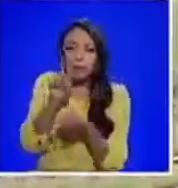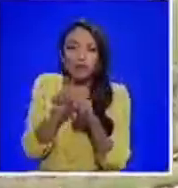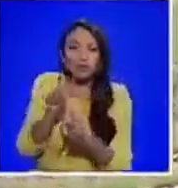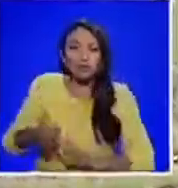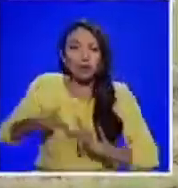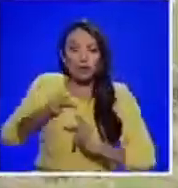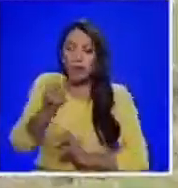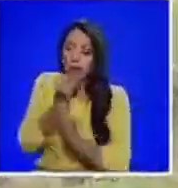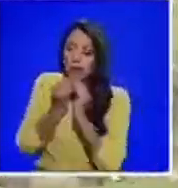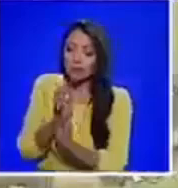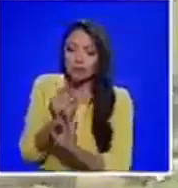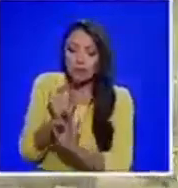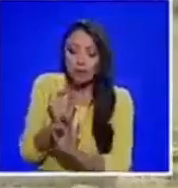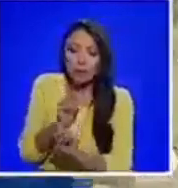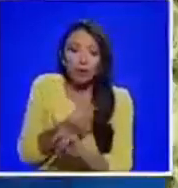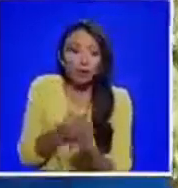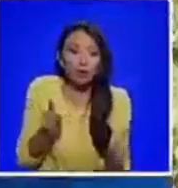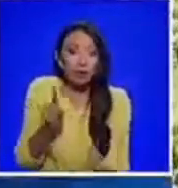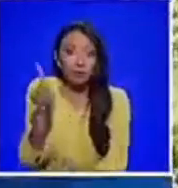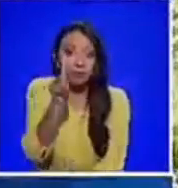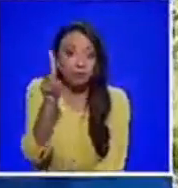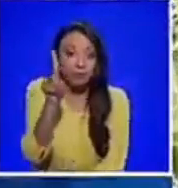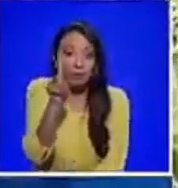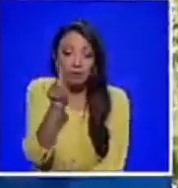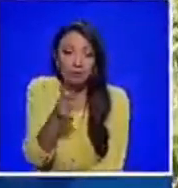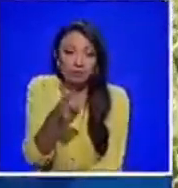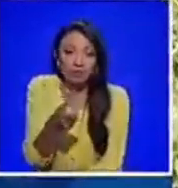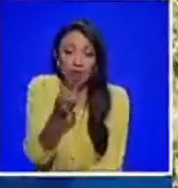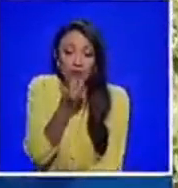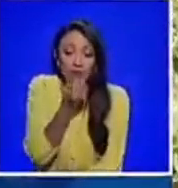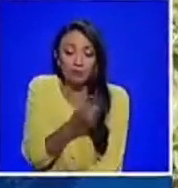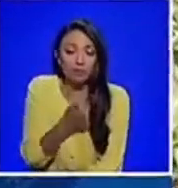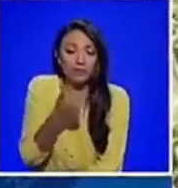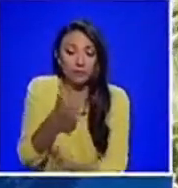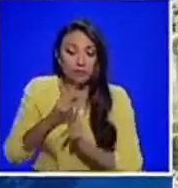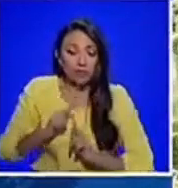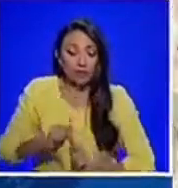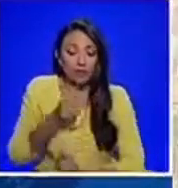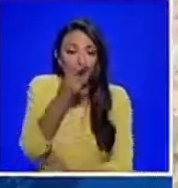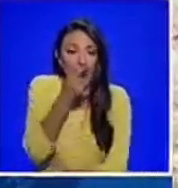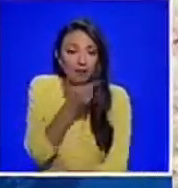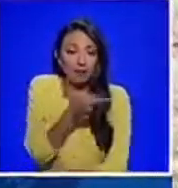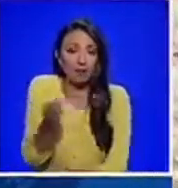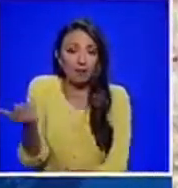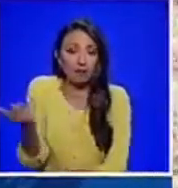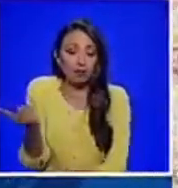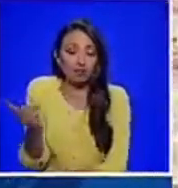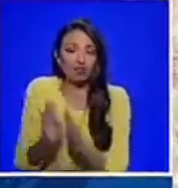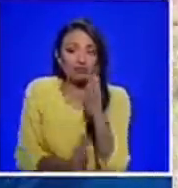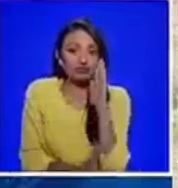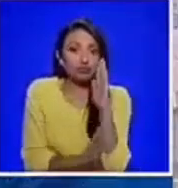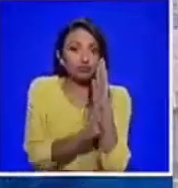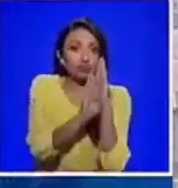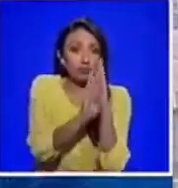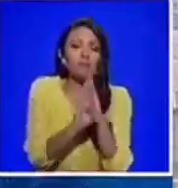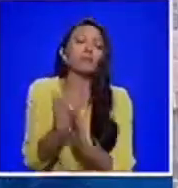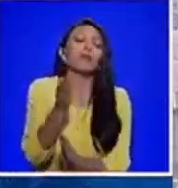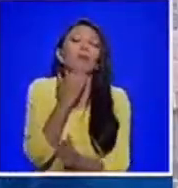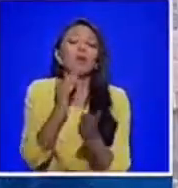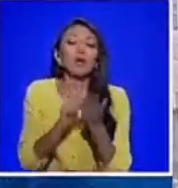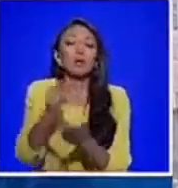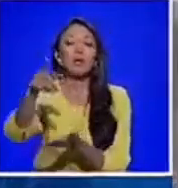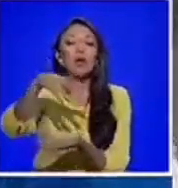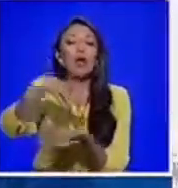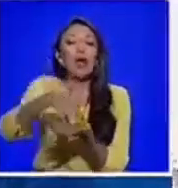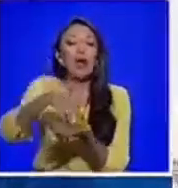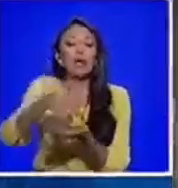estas zonas. Pero no es un factor que determina la alimentación sana en quienes crecen aquí, los niños. En la parroquia de Cangagua, en